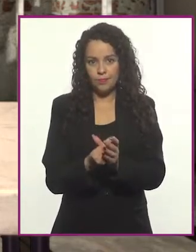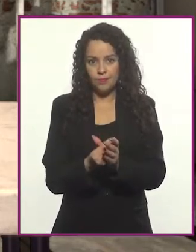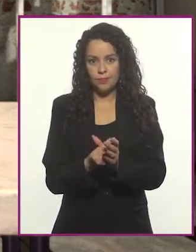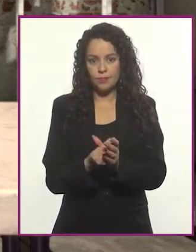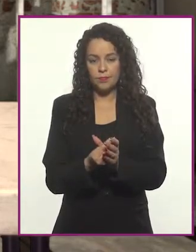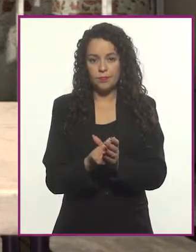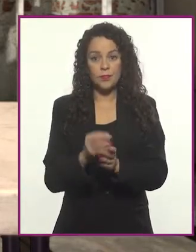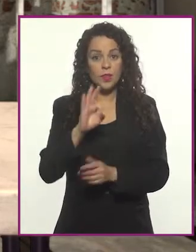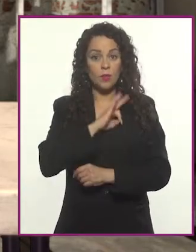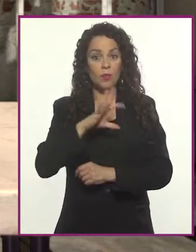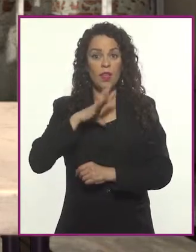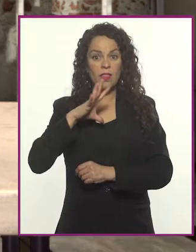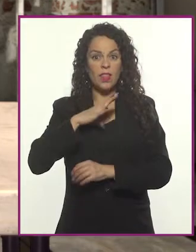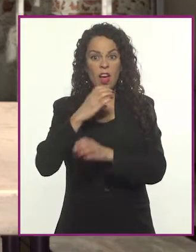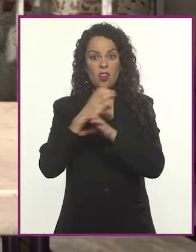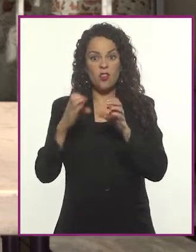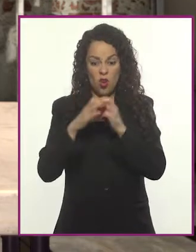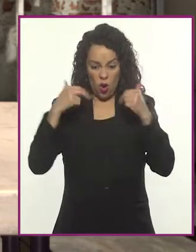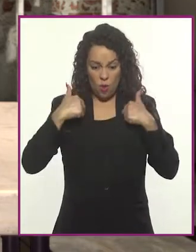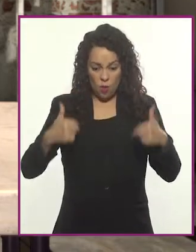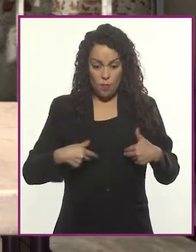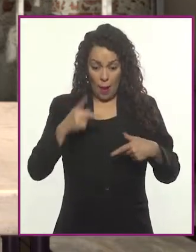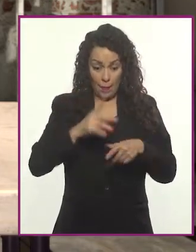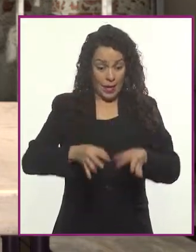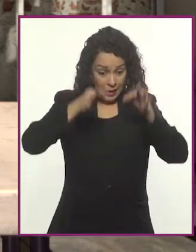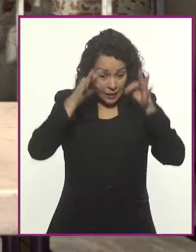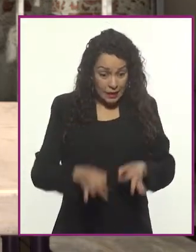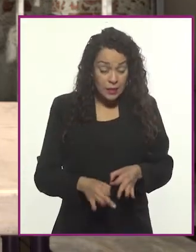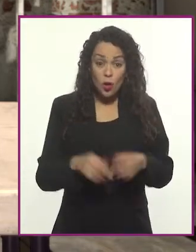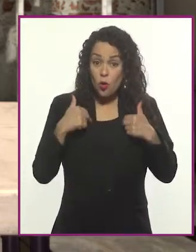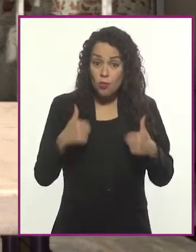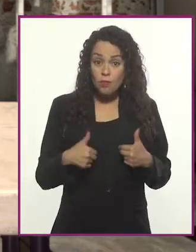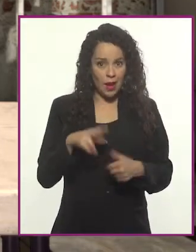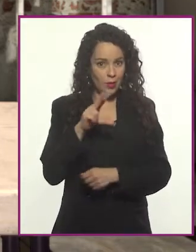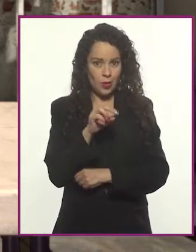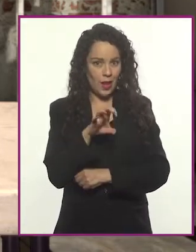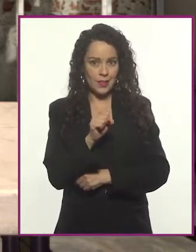Pueden tener características humanas, pero no ser humanos.